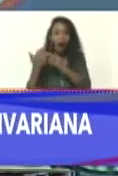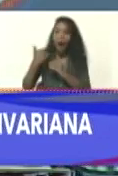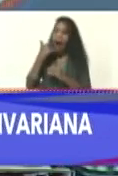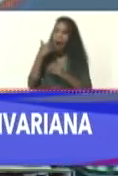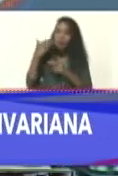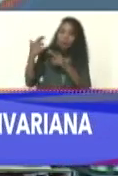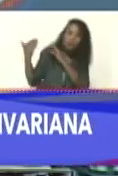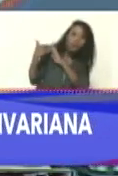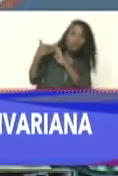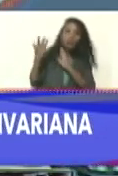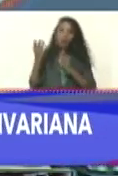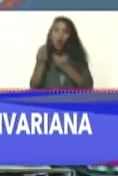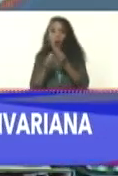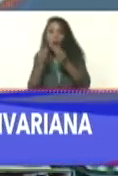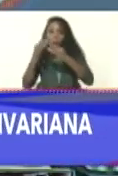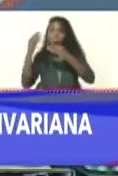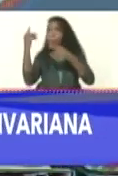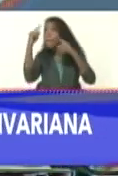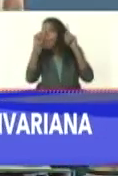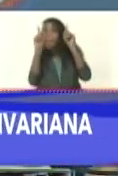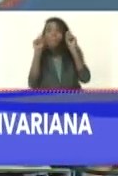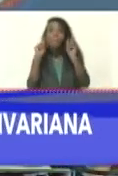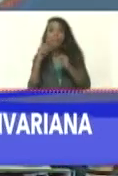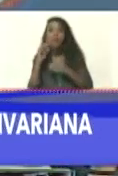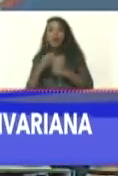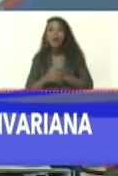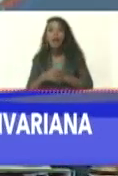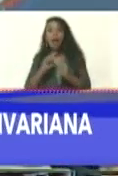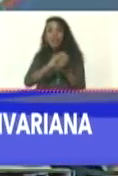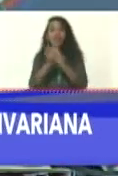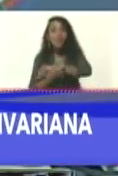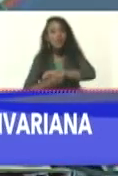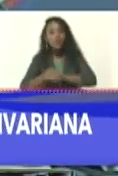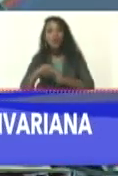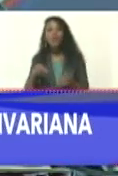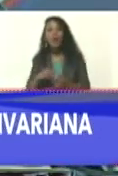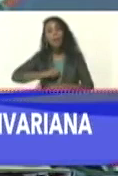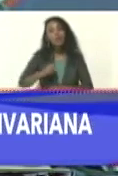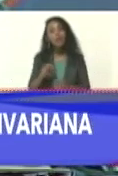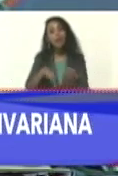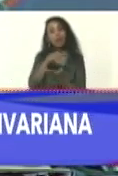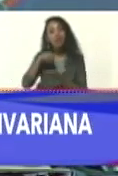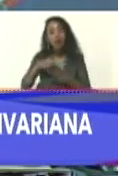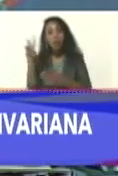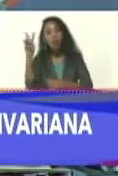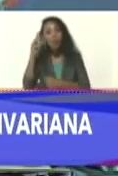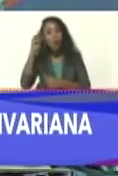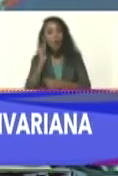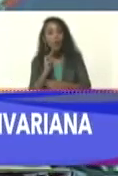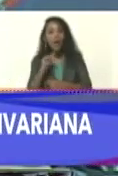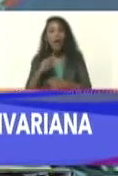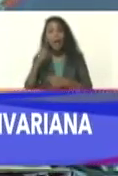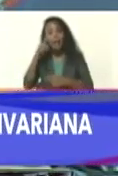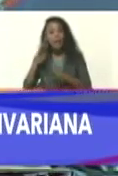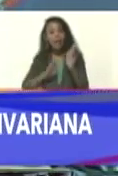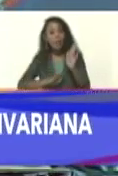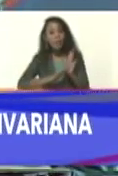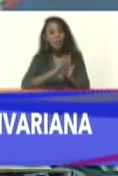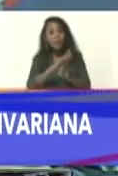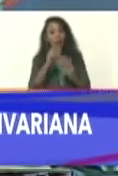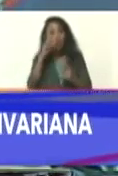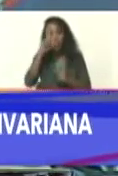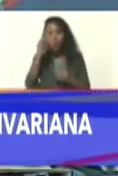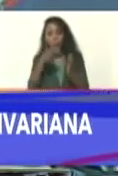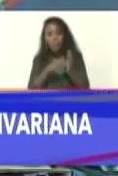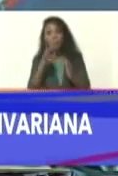espacio territorial, así como también la transformación de la Policía Nacional Bolivariana, que va rumbo al 2025, dentro de la ley del